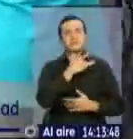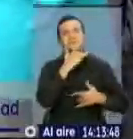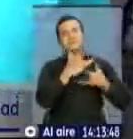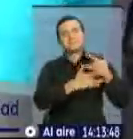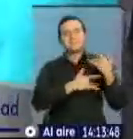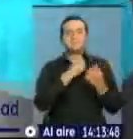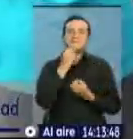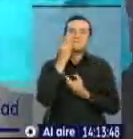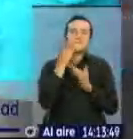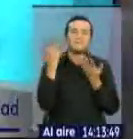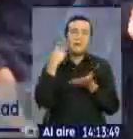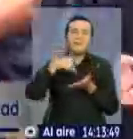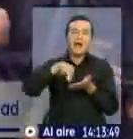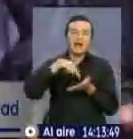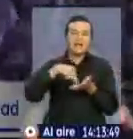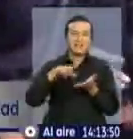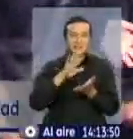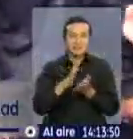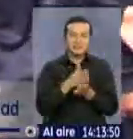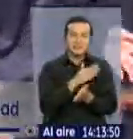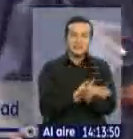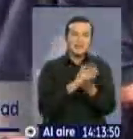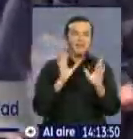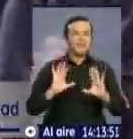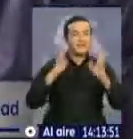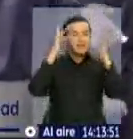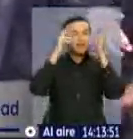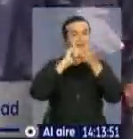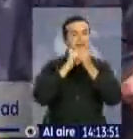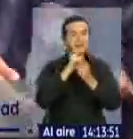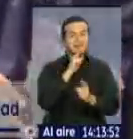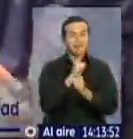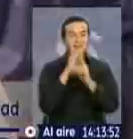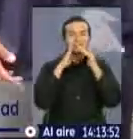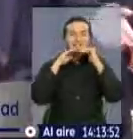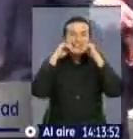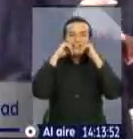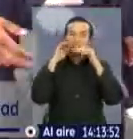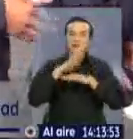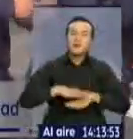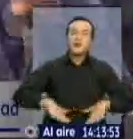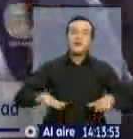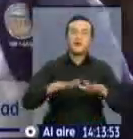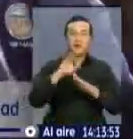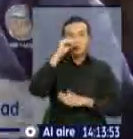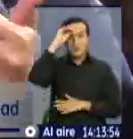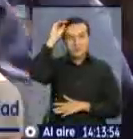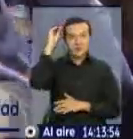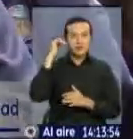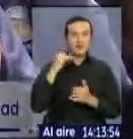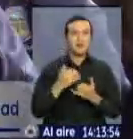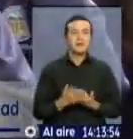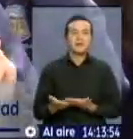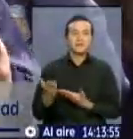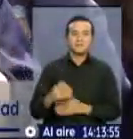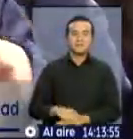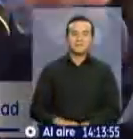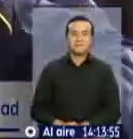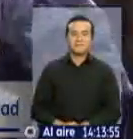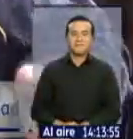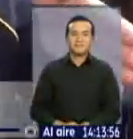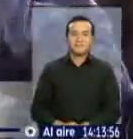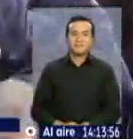y la expresaron con el baile, preludio de una fiesta deportiva que alegraría las calles de Riobamba. Hoy es un bonito